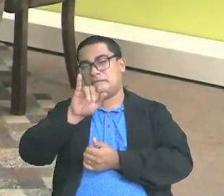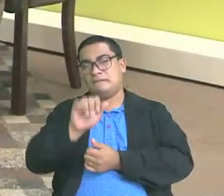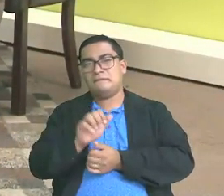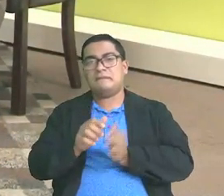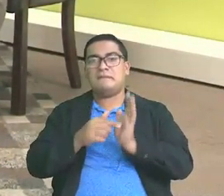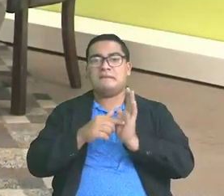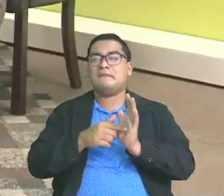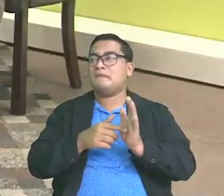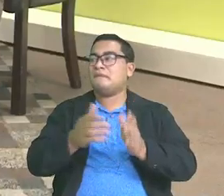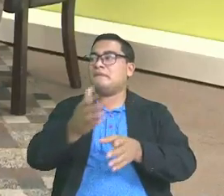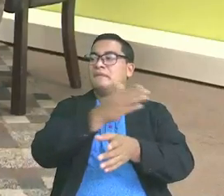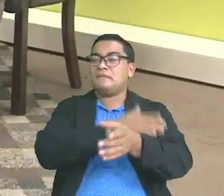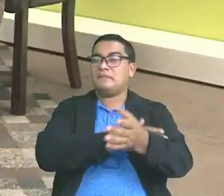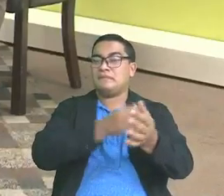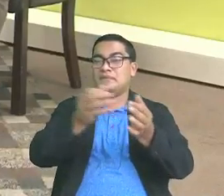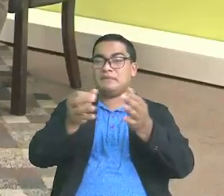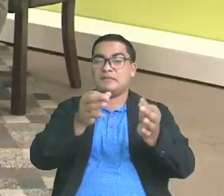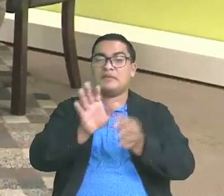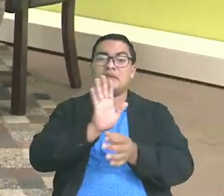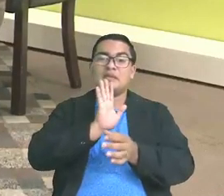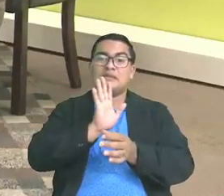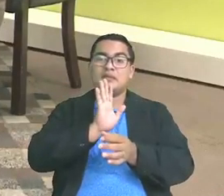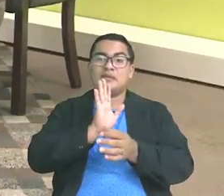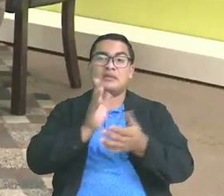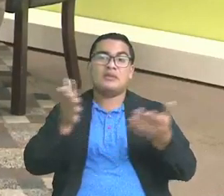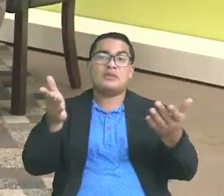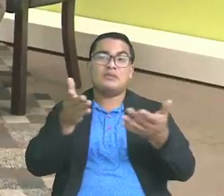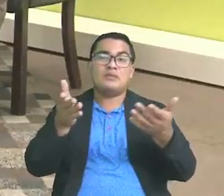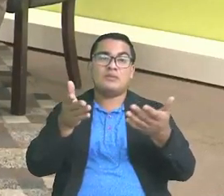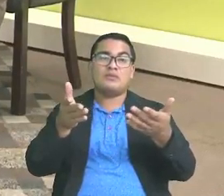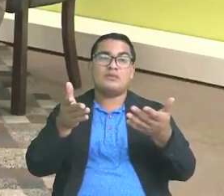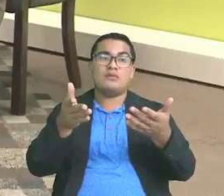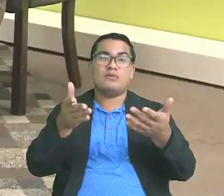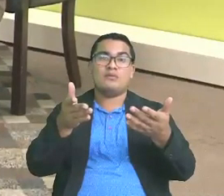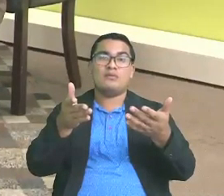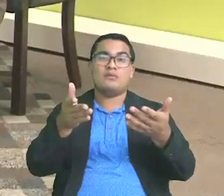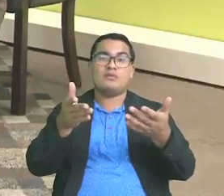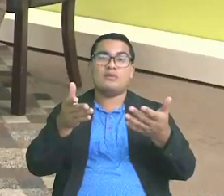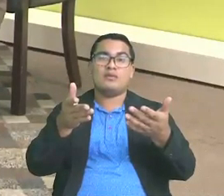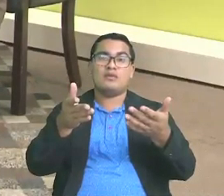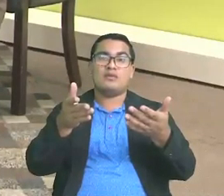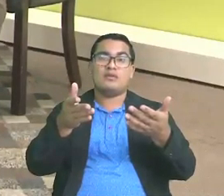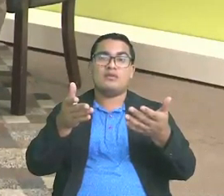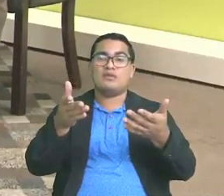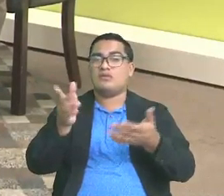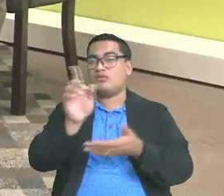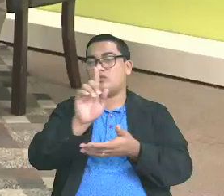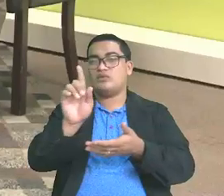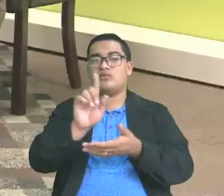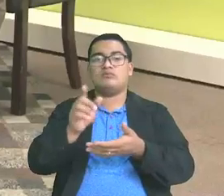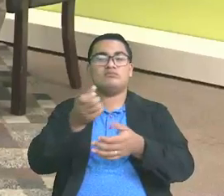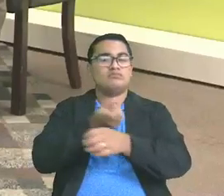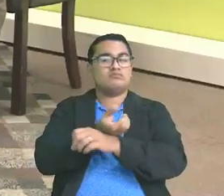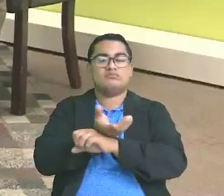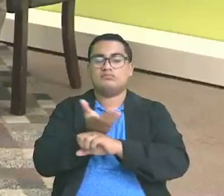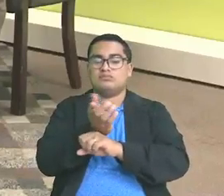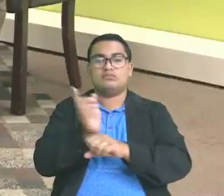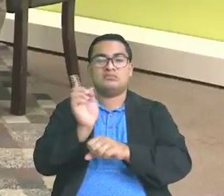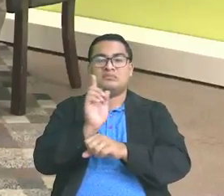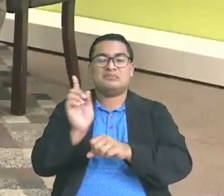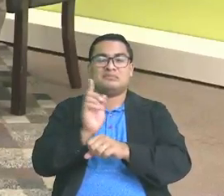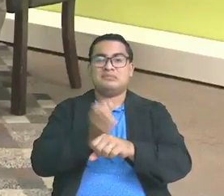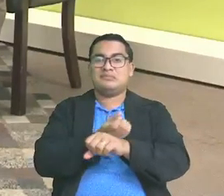lo que estábamos hablando ahorita, de ponerle cosas o manipularlo. Como un fajero. Exactamente. No está indicado y no es